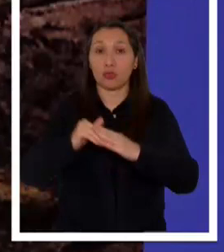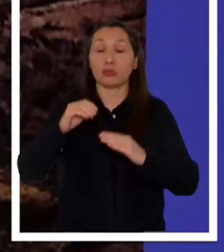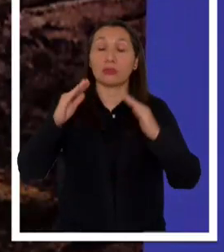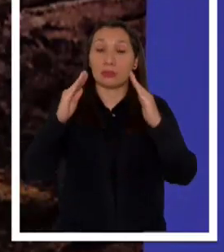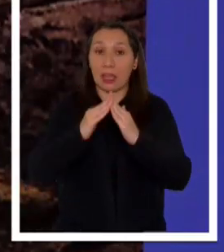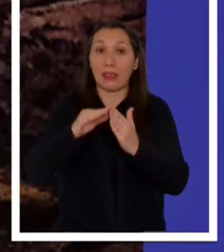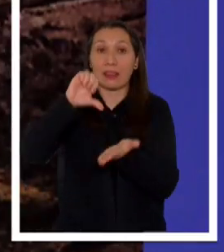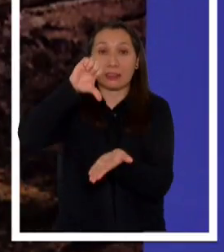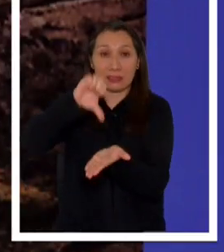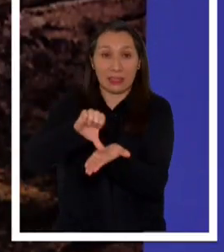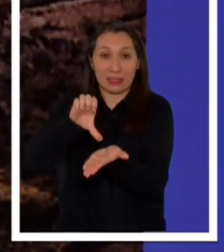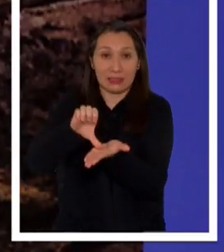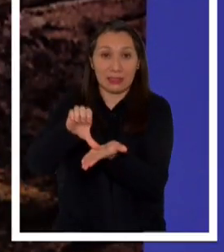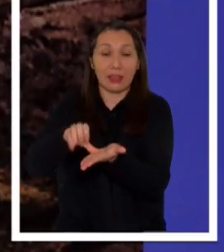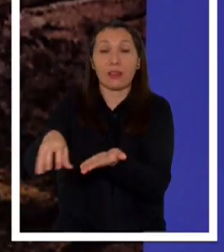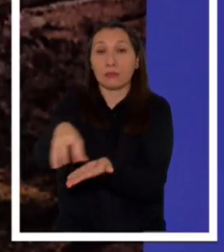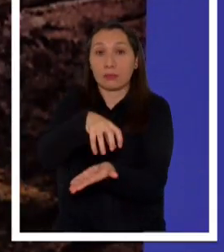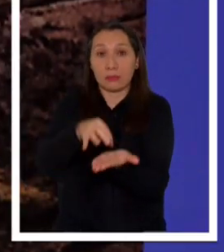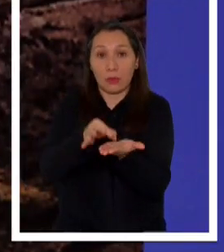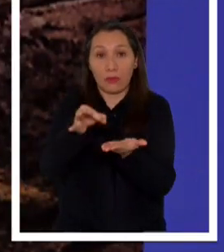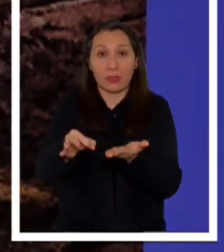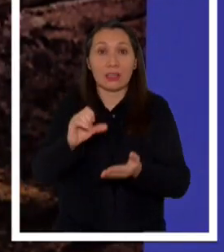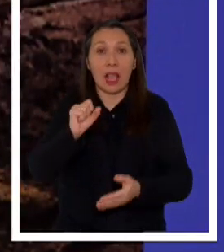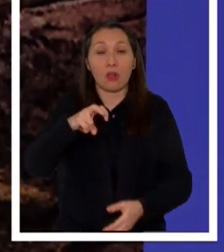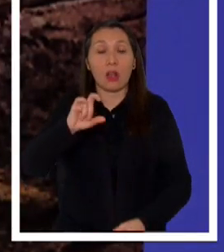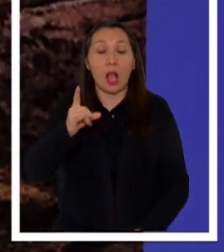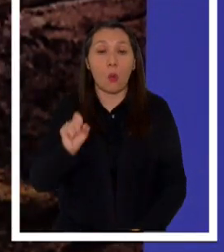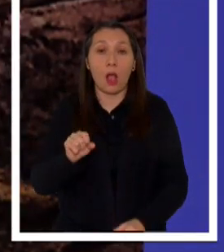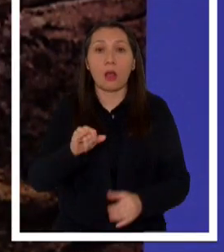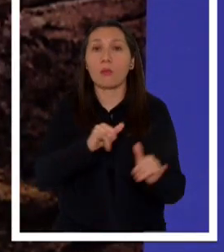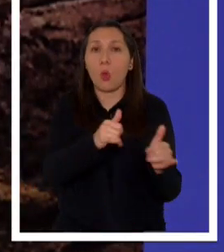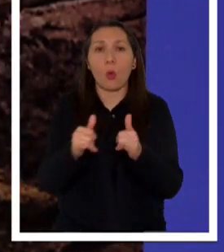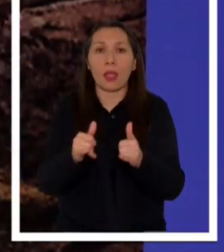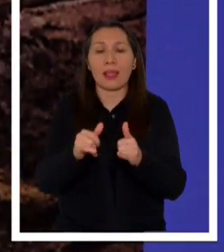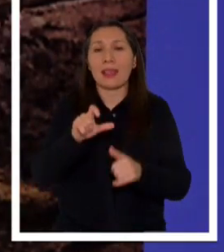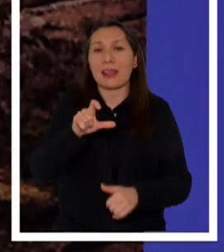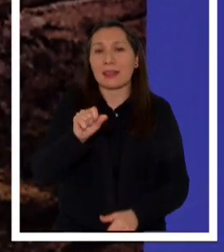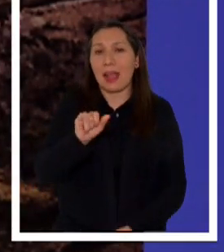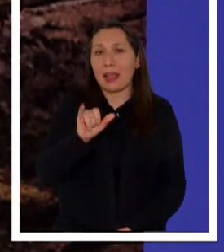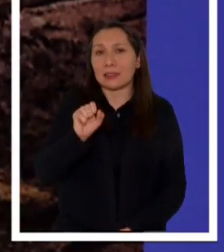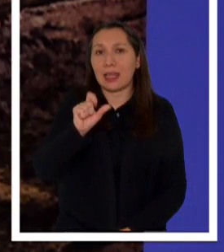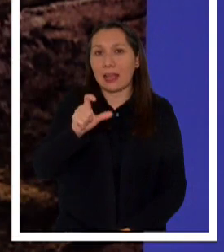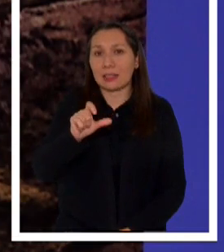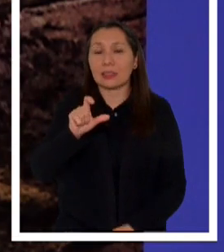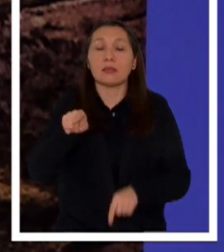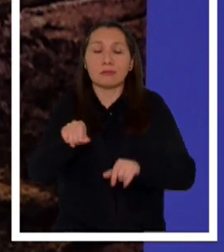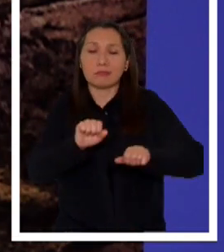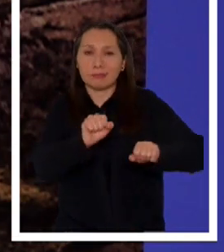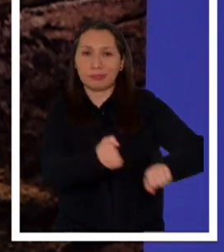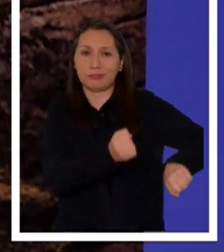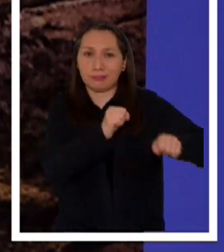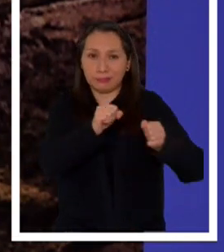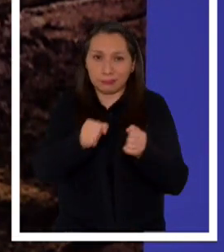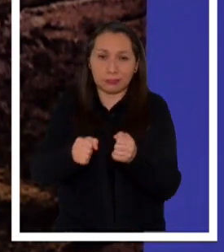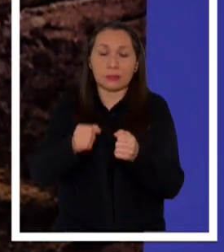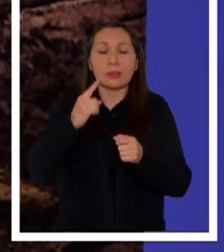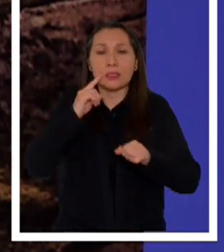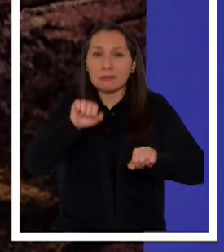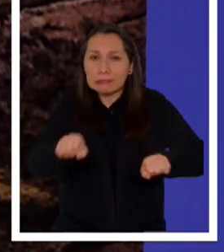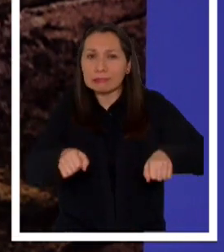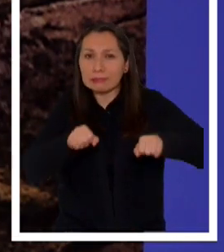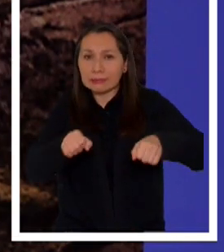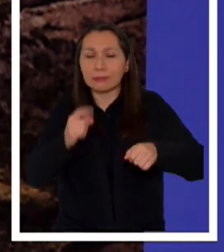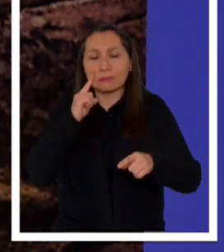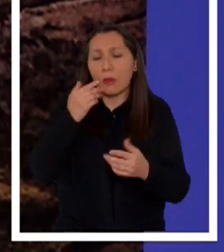San Esteban en la provincia de aconcagua se van a desarrollar los juegos de slalon kayak en el río aconcagua y nosotros vemos ahí